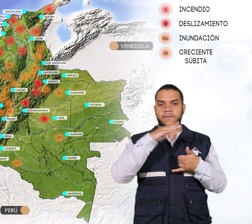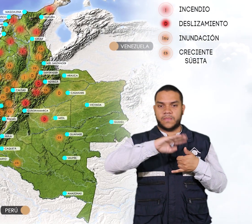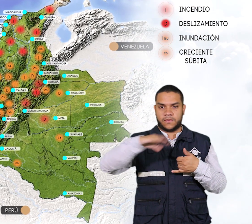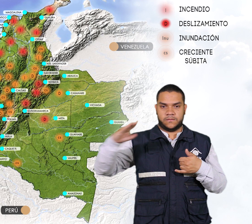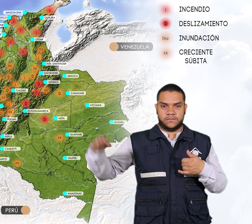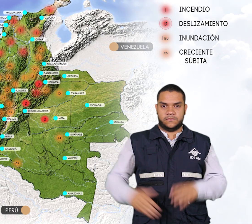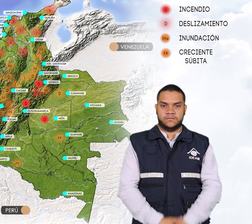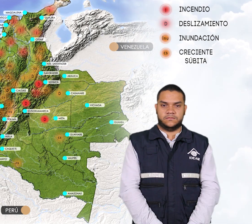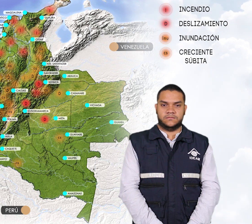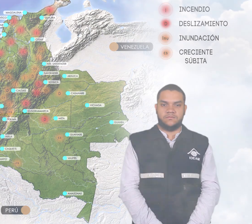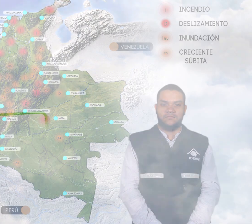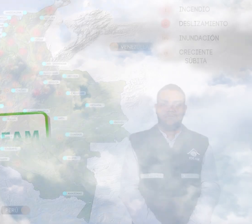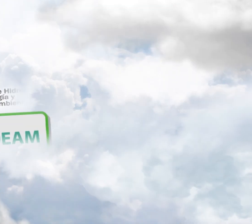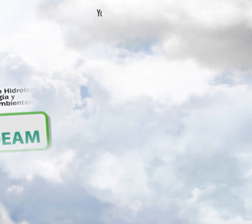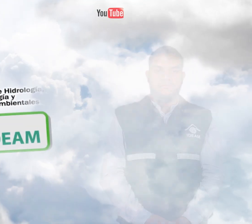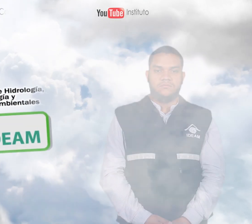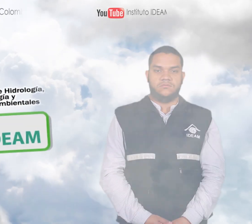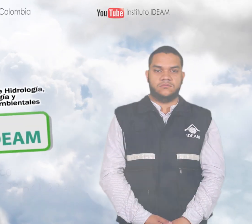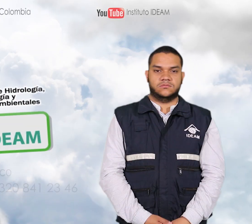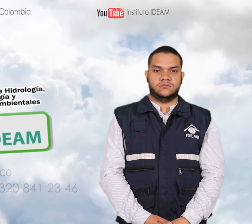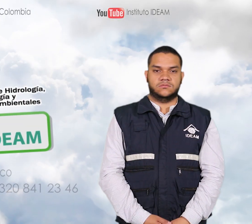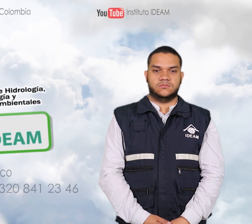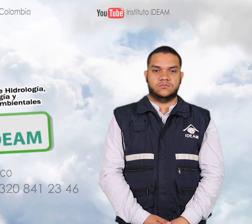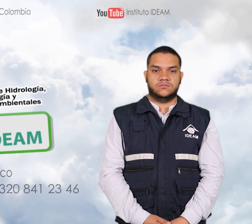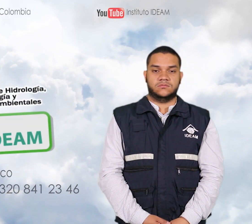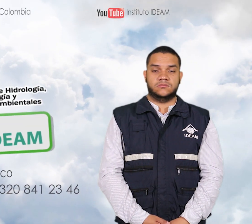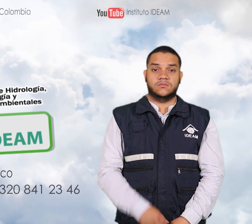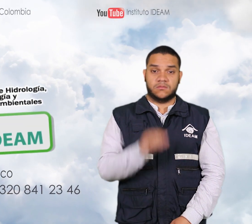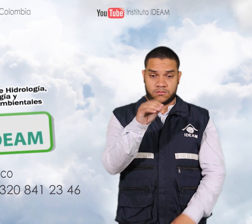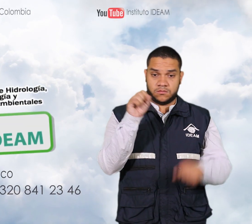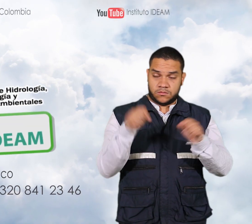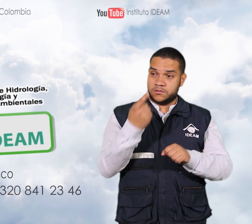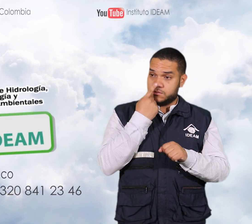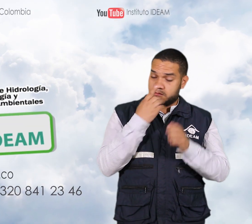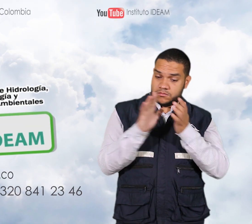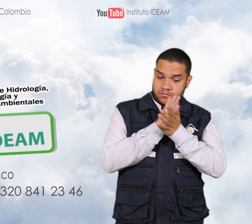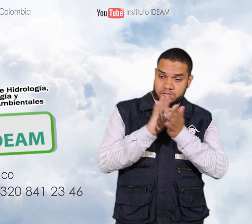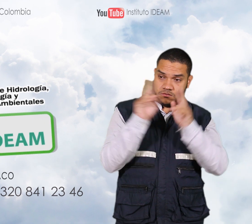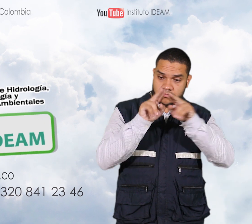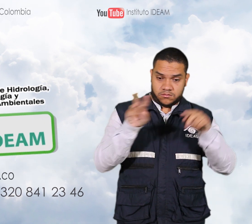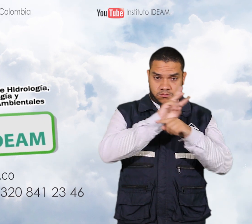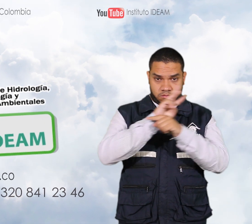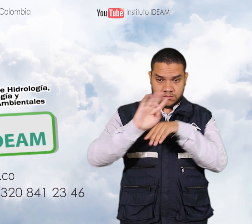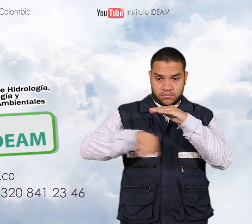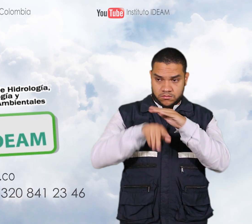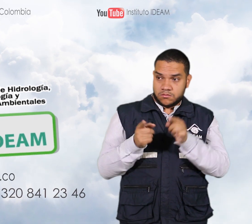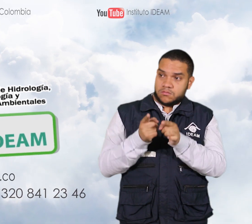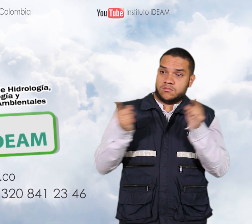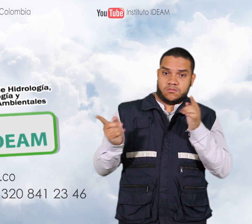para mayor información los invitamos a que consulten la página www